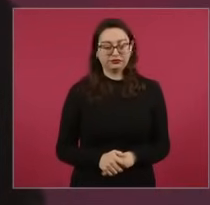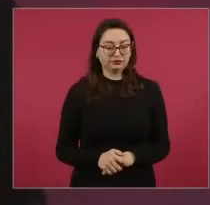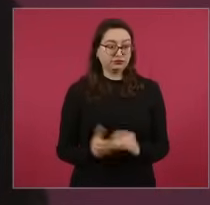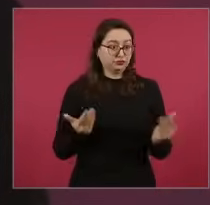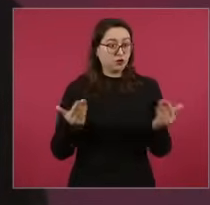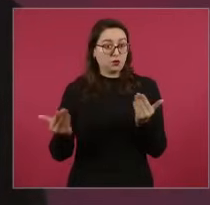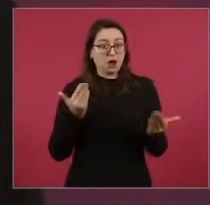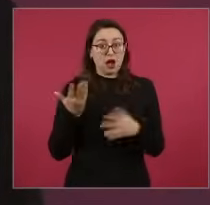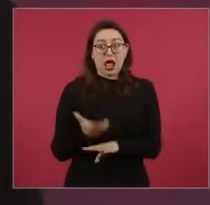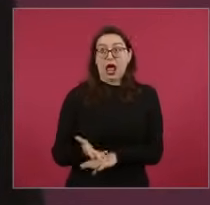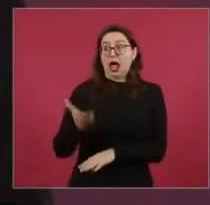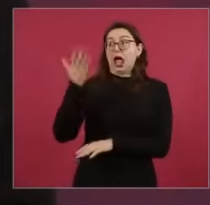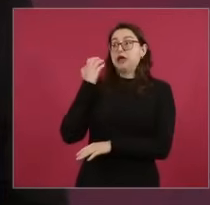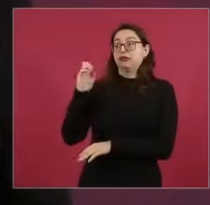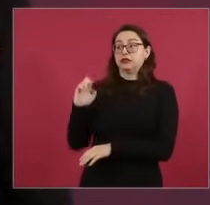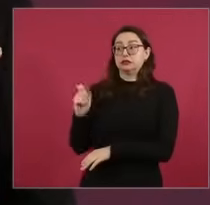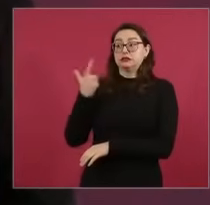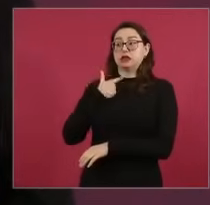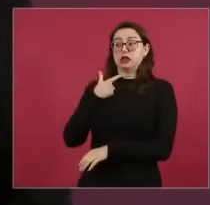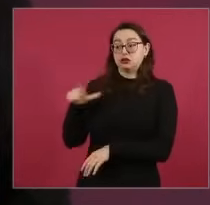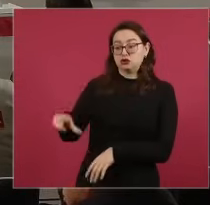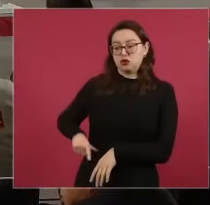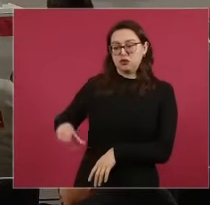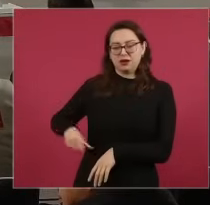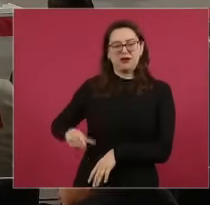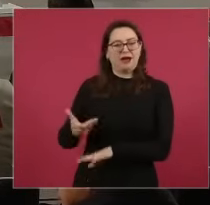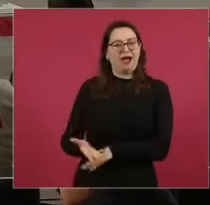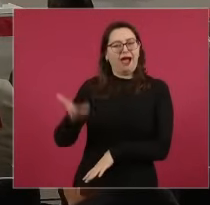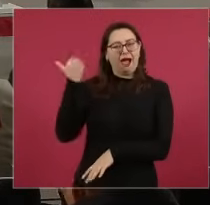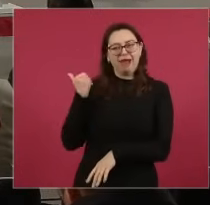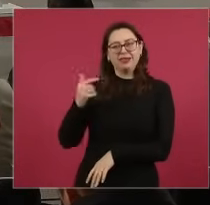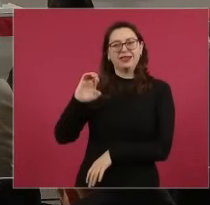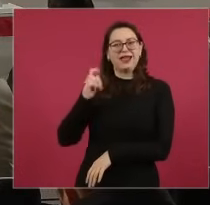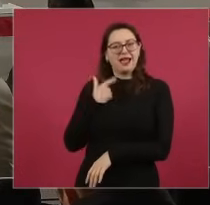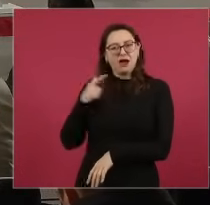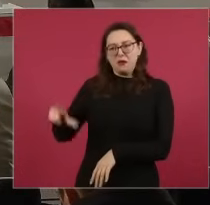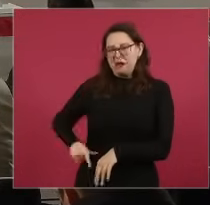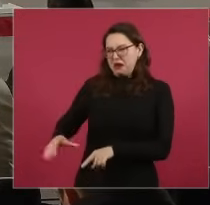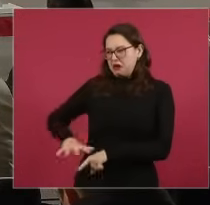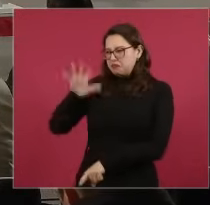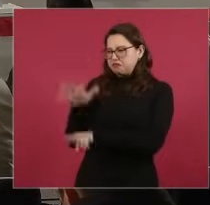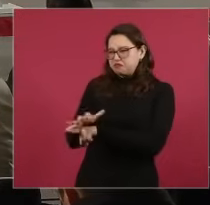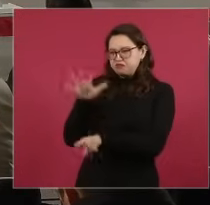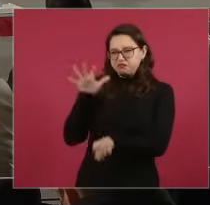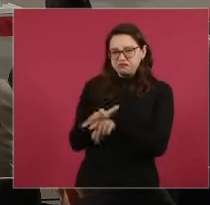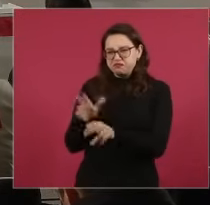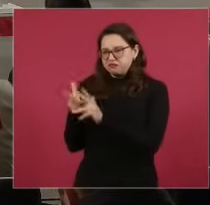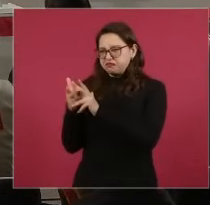comparándonos con los gobiernos represores, autoritarios,